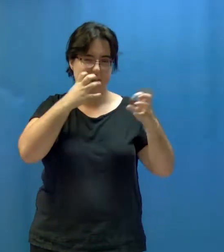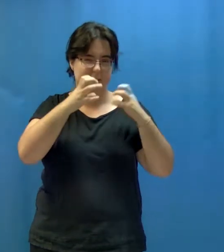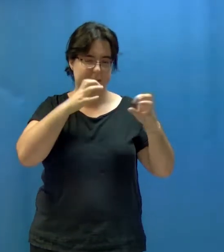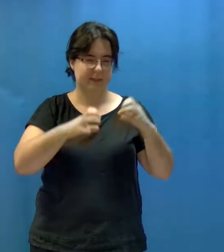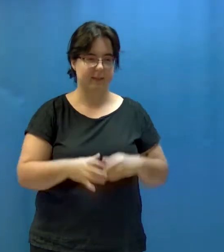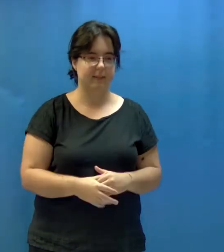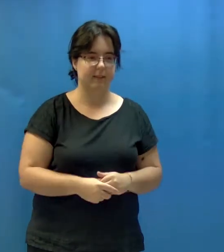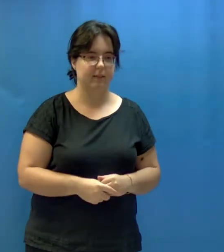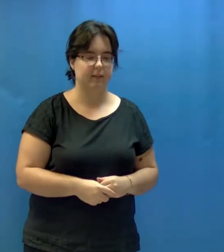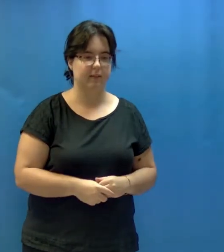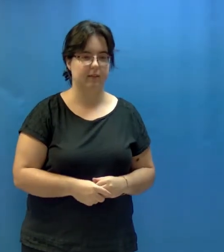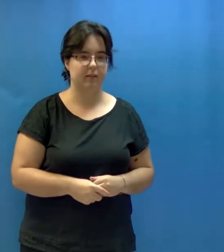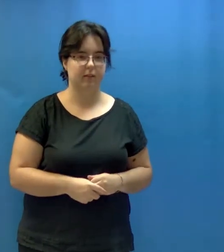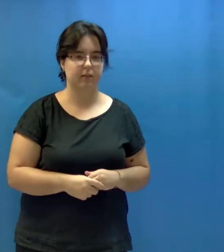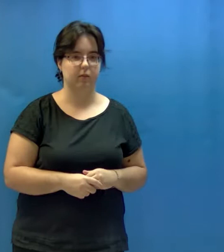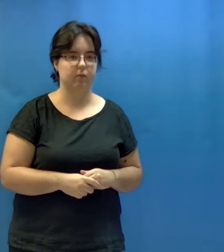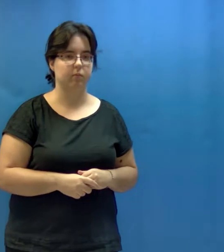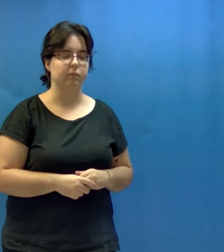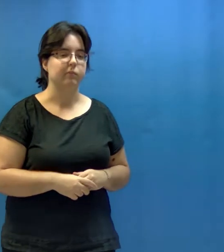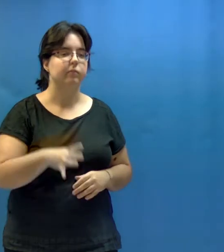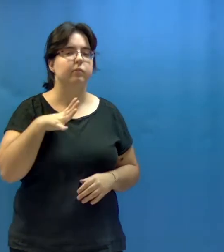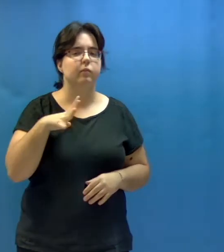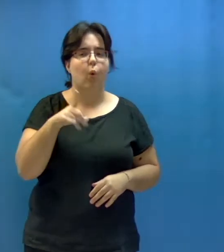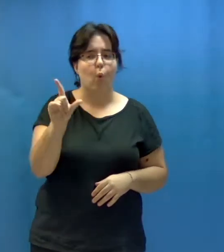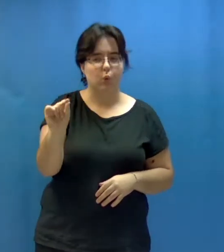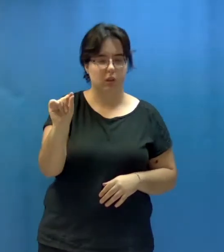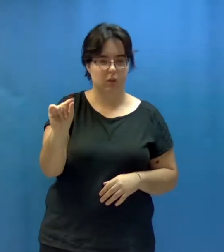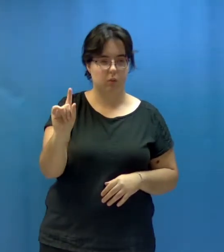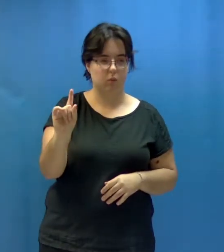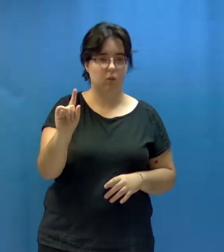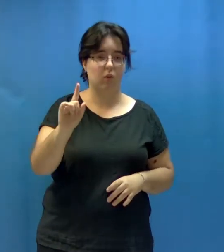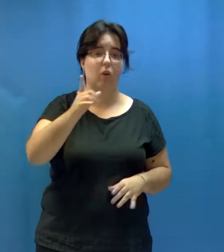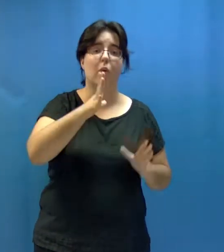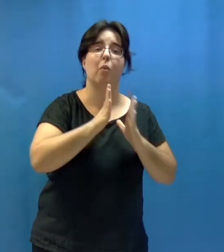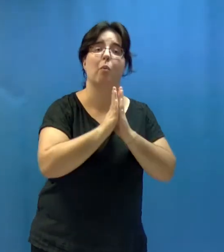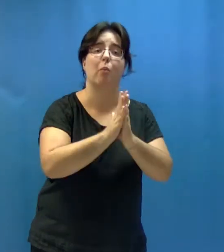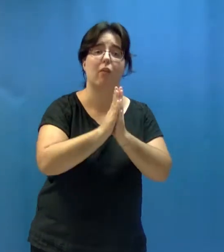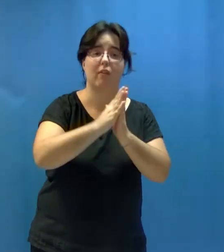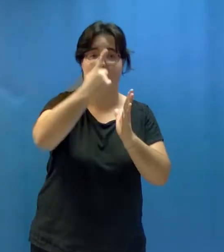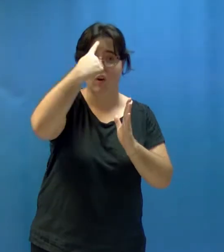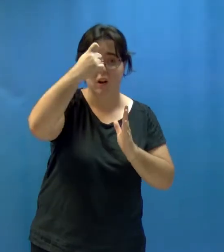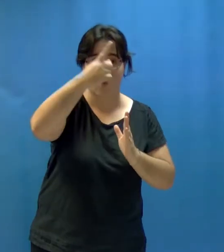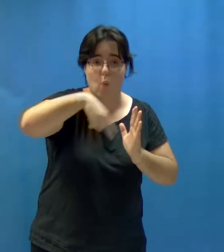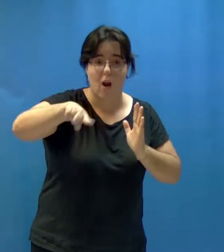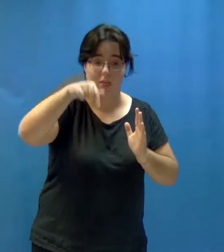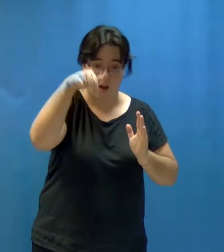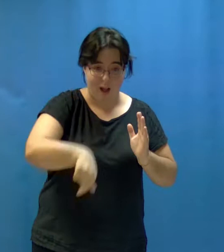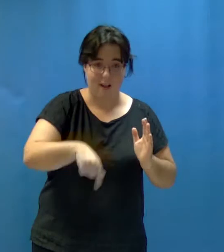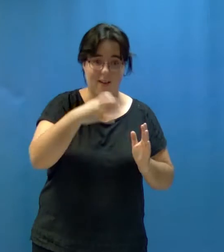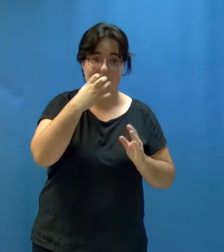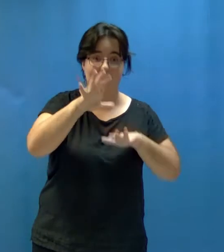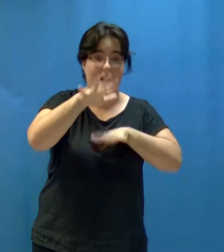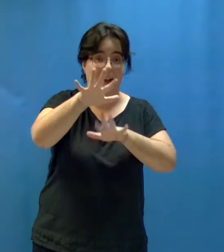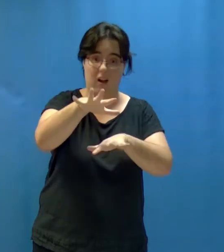Por favor, señor del señor, un segundo. Por favor, le recuerdo que no pueden hacer ustedes manifestaciones, si no me